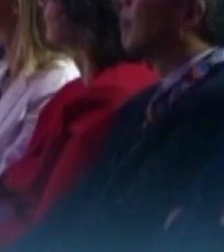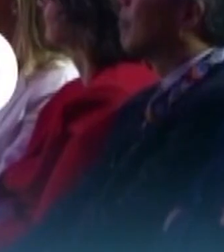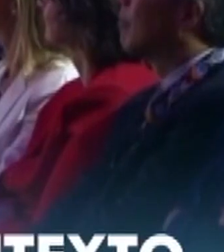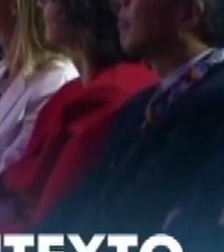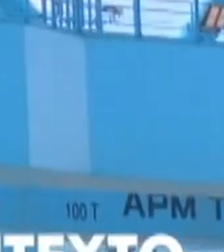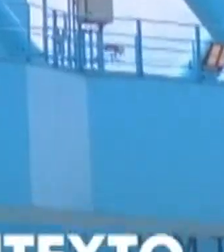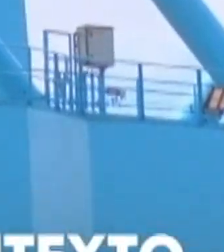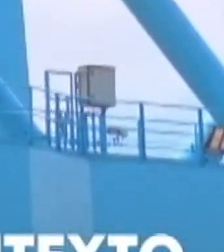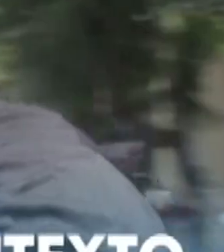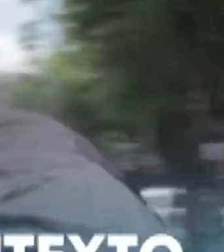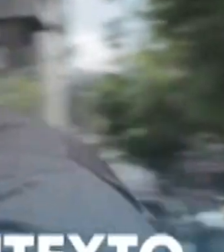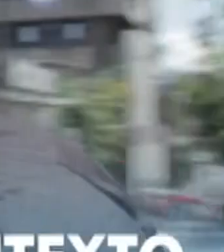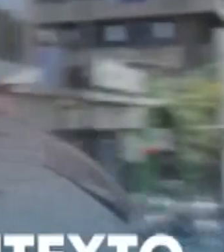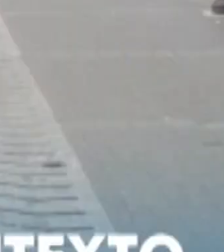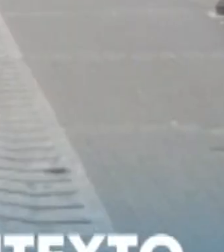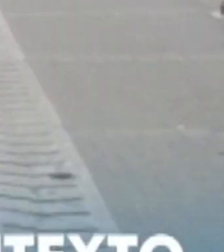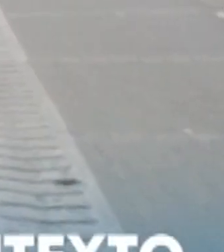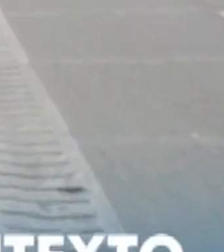Contexto.